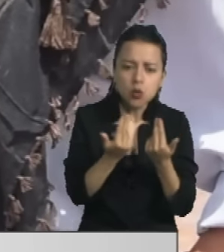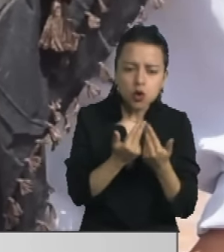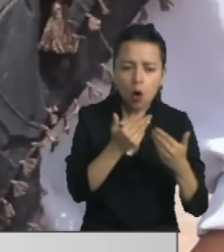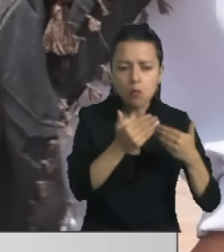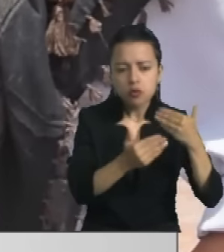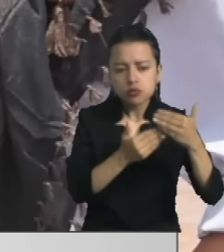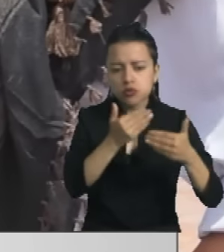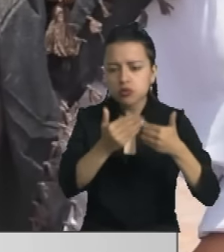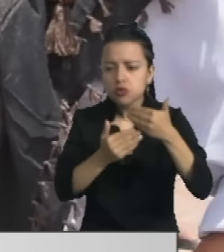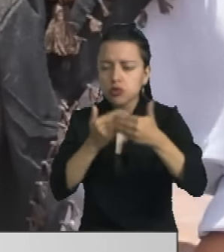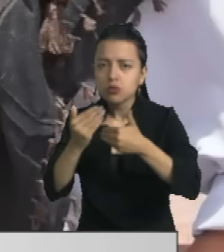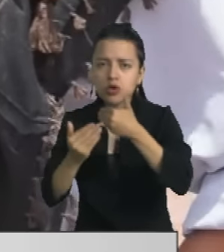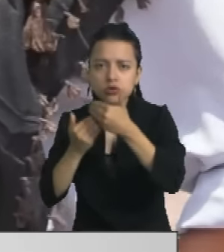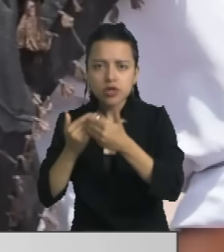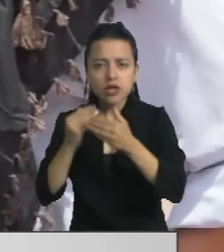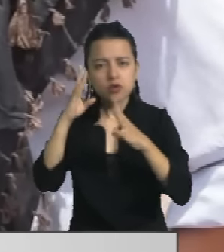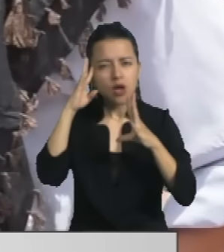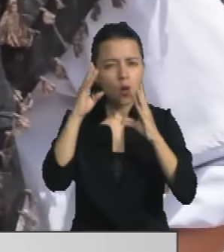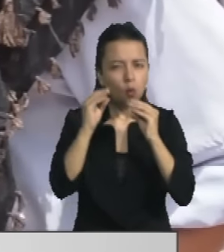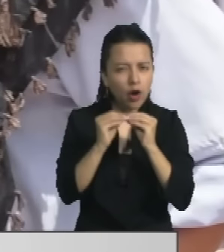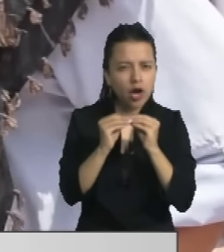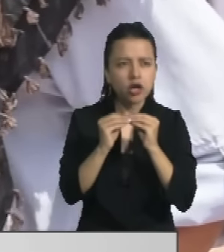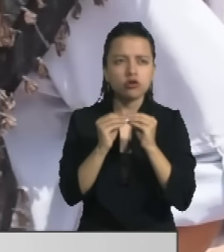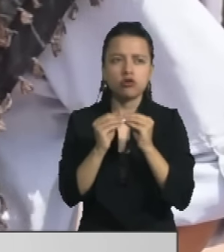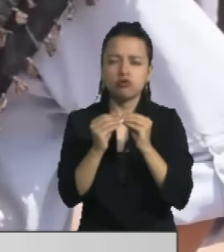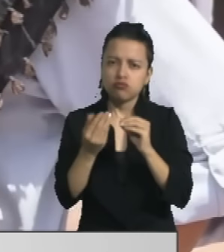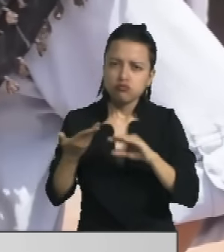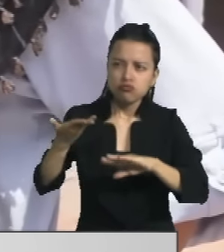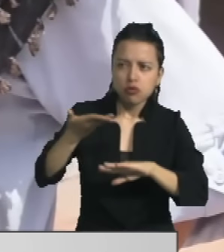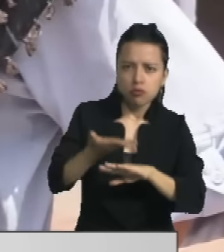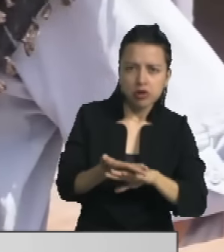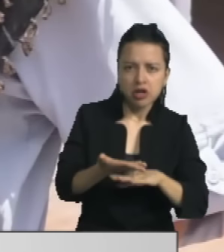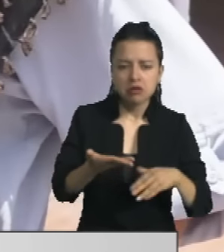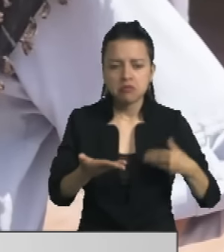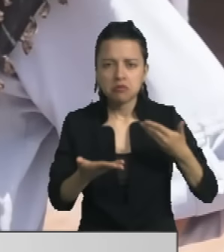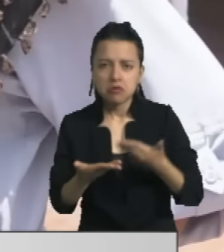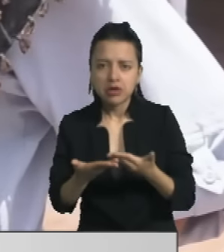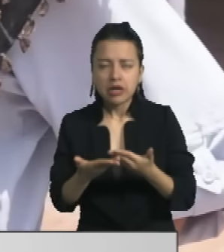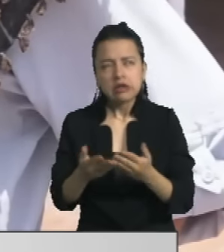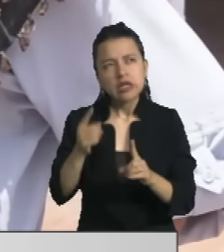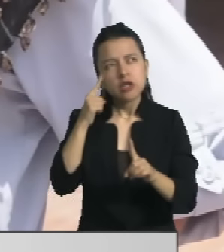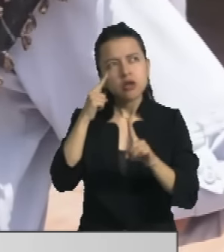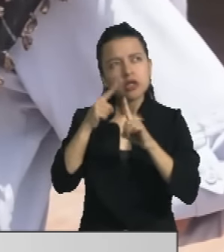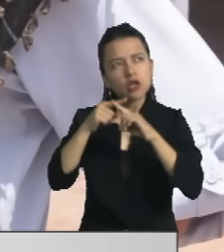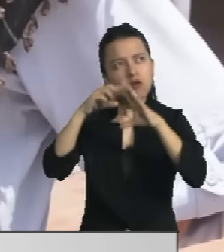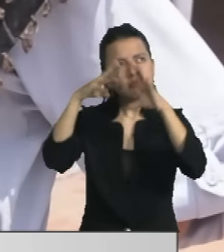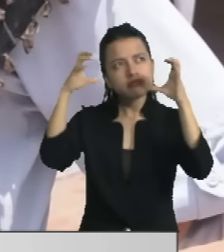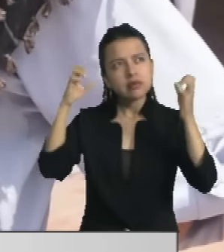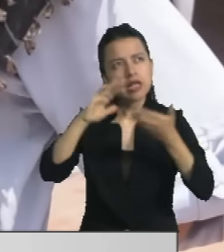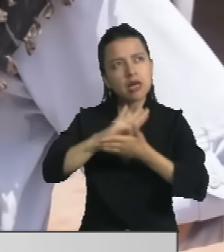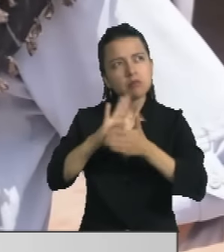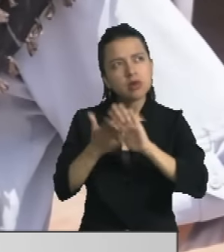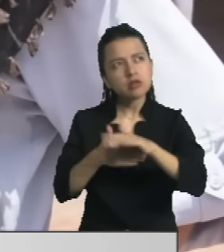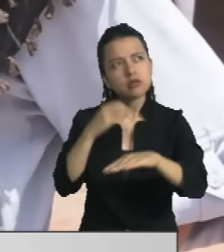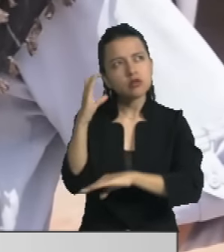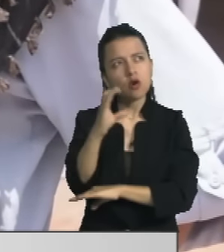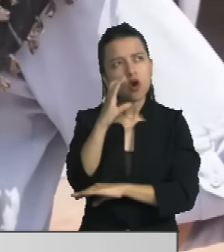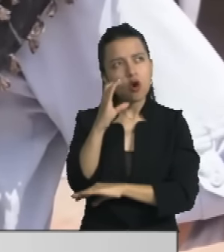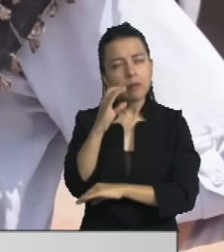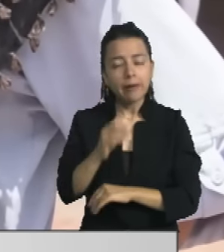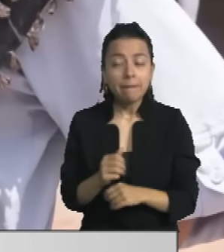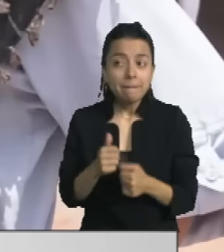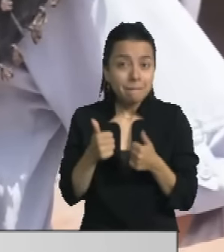avanzando con el tema de los acuerdos de proponer y pensarse la paz en este país pero una de las de las peticiones